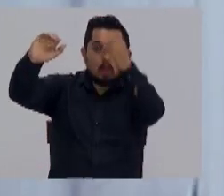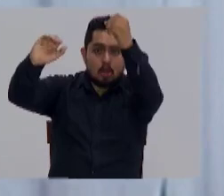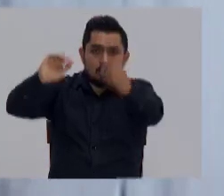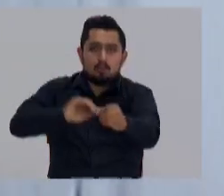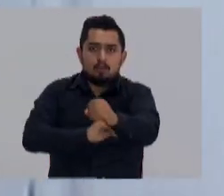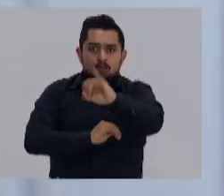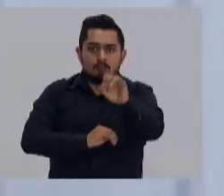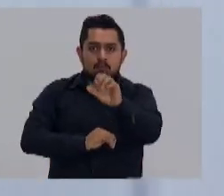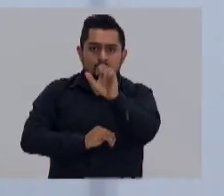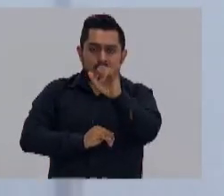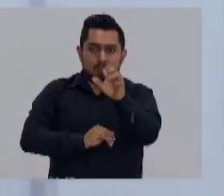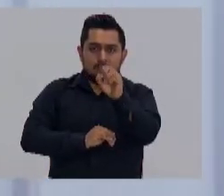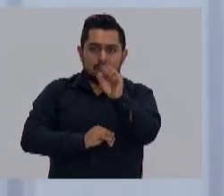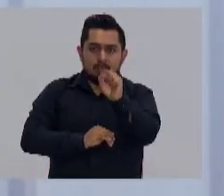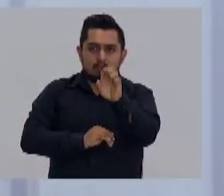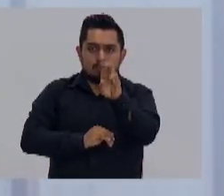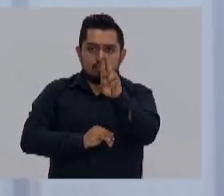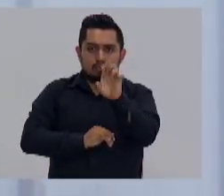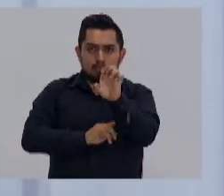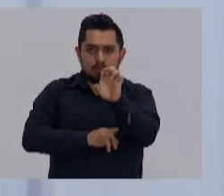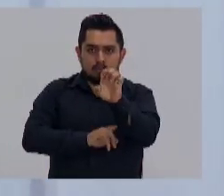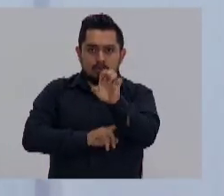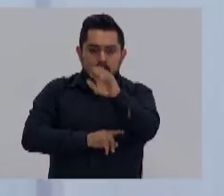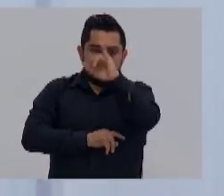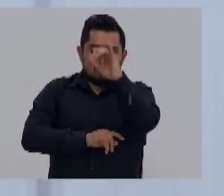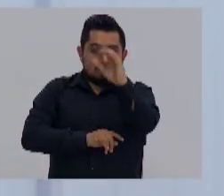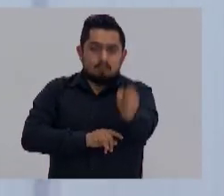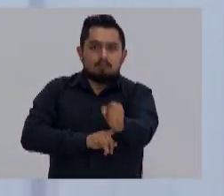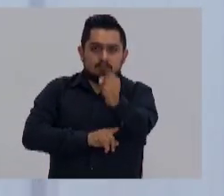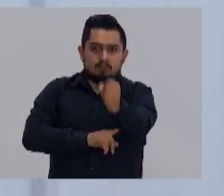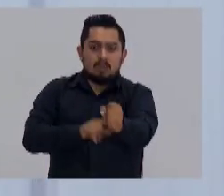Y a Josué le dio la misión de ser un